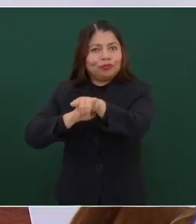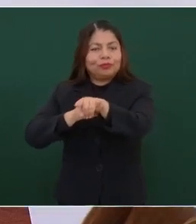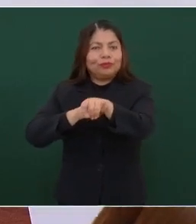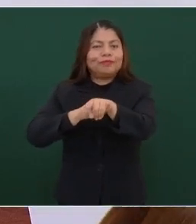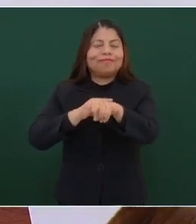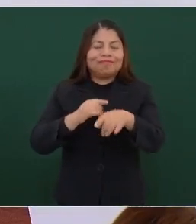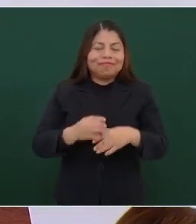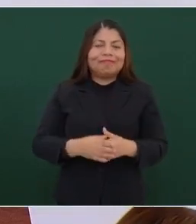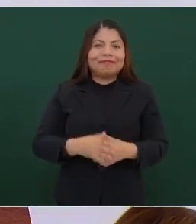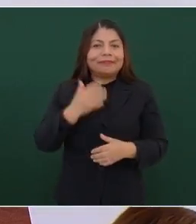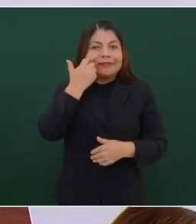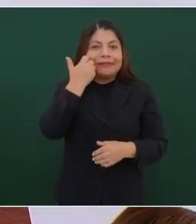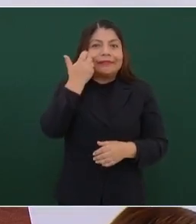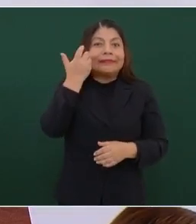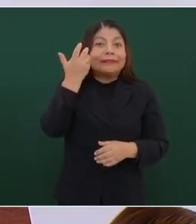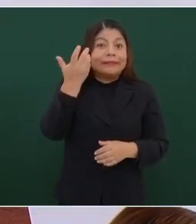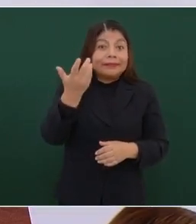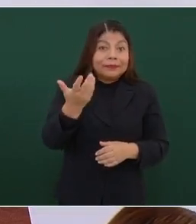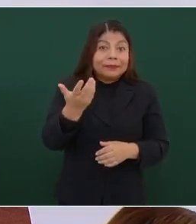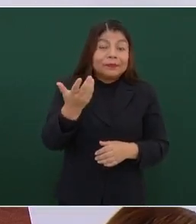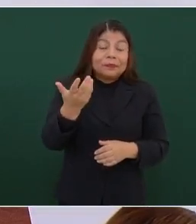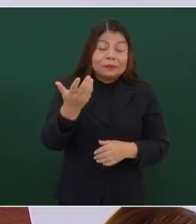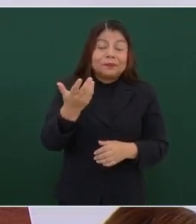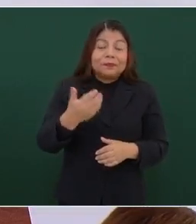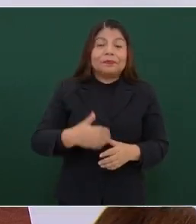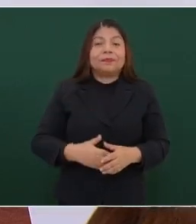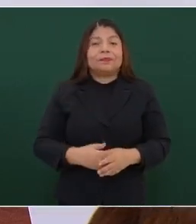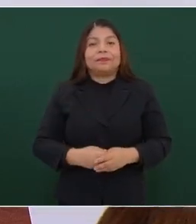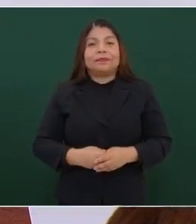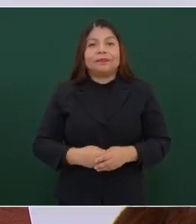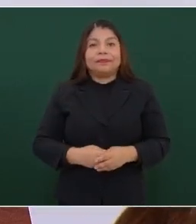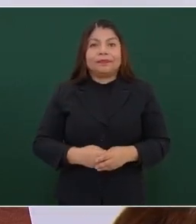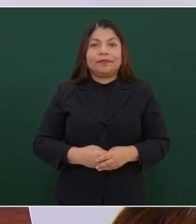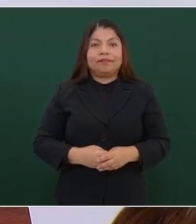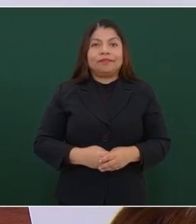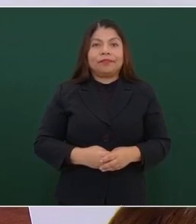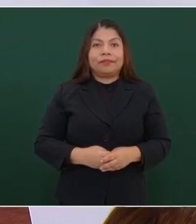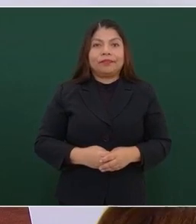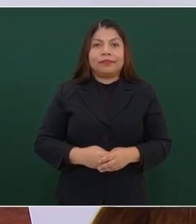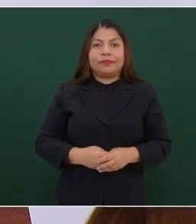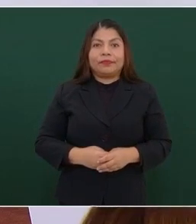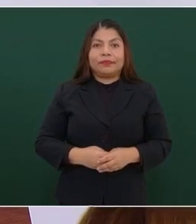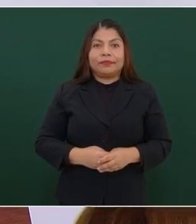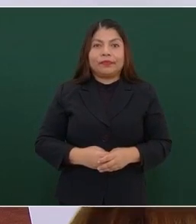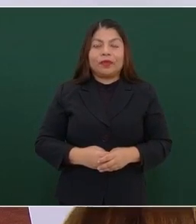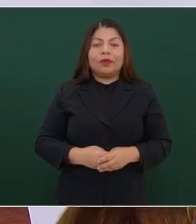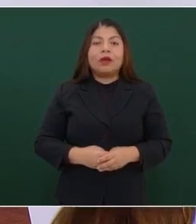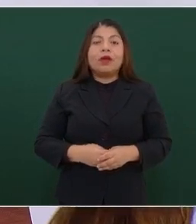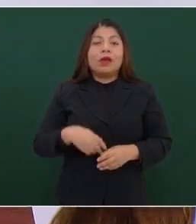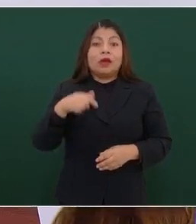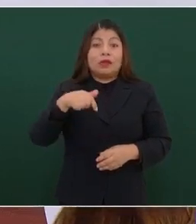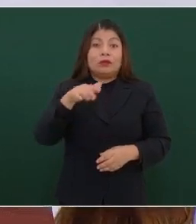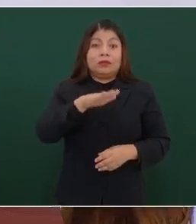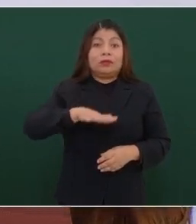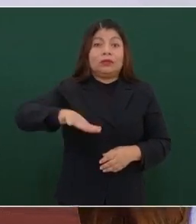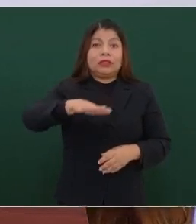Hemos cuidado mucho no afectar ríos subterráneos,